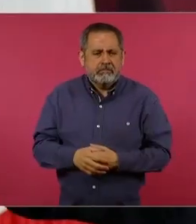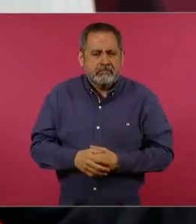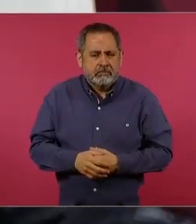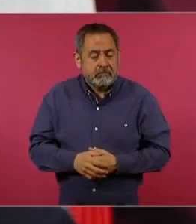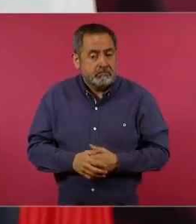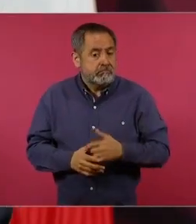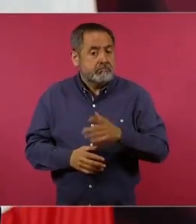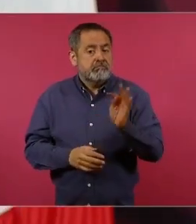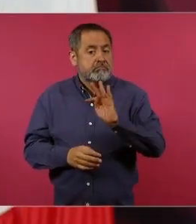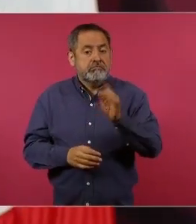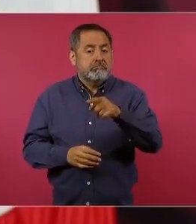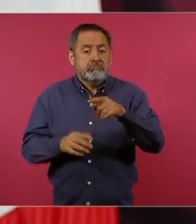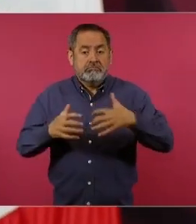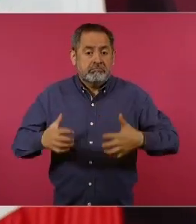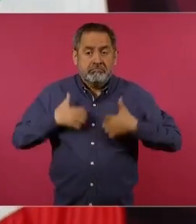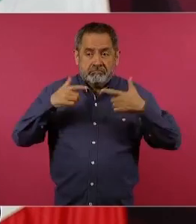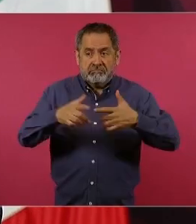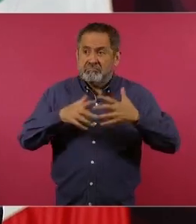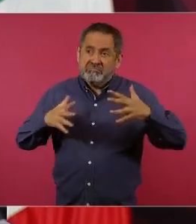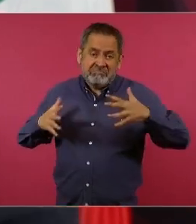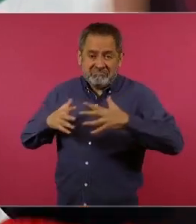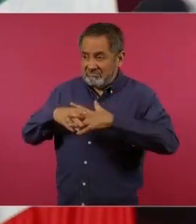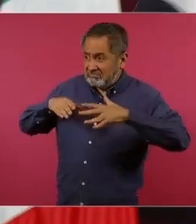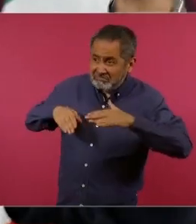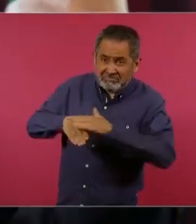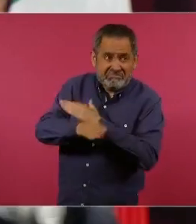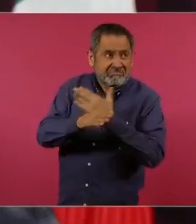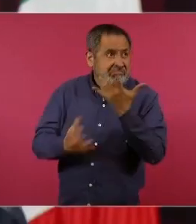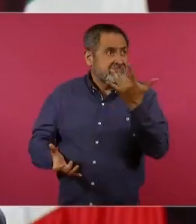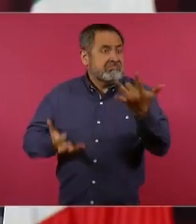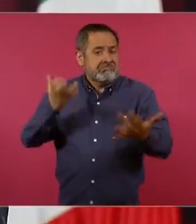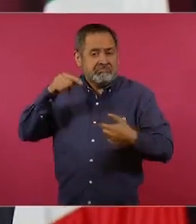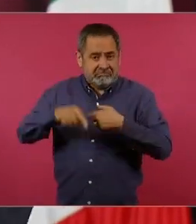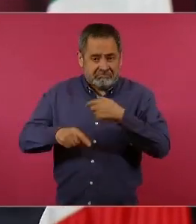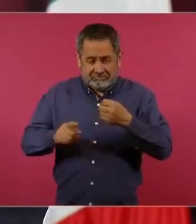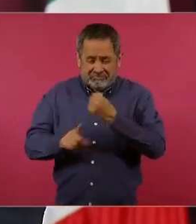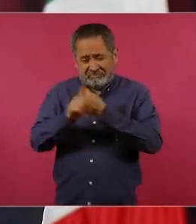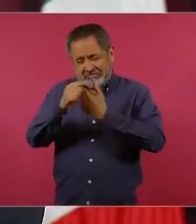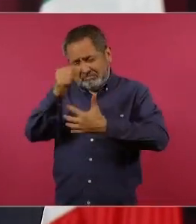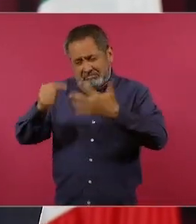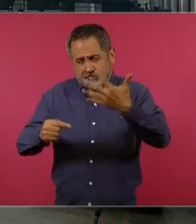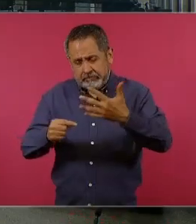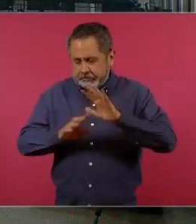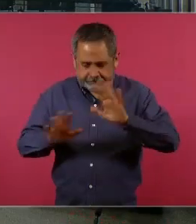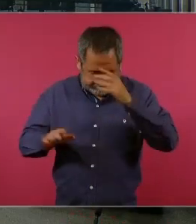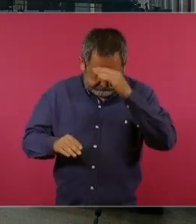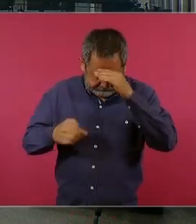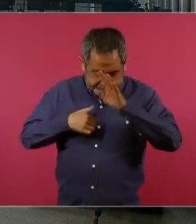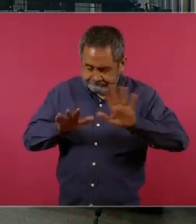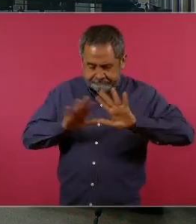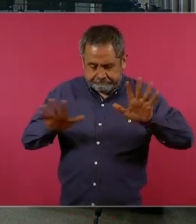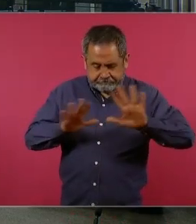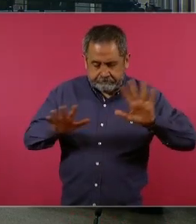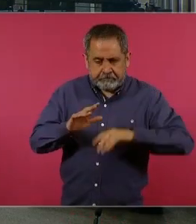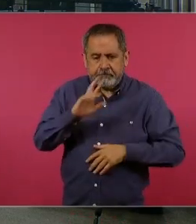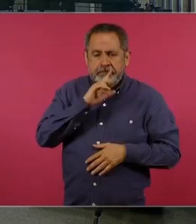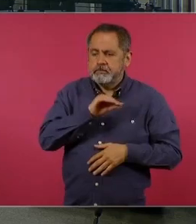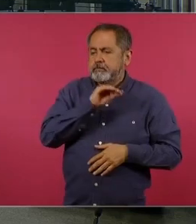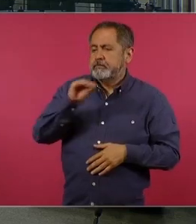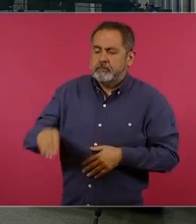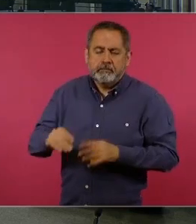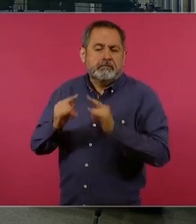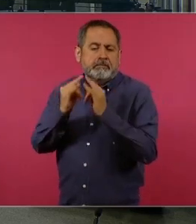toma del palacio y la quema del palacio y muchas cosas. Y